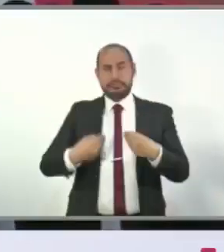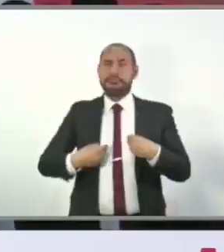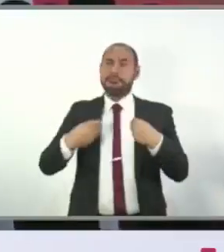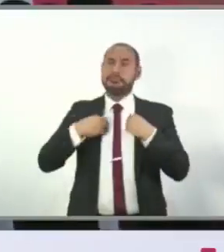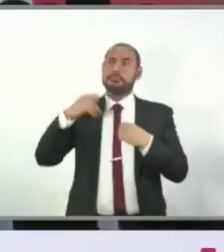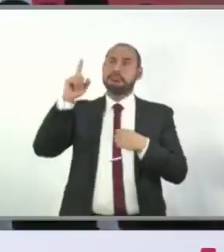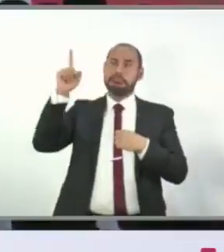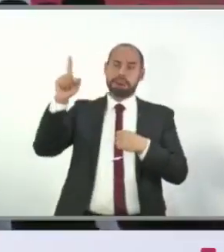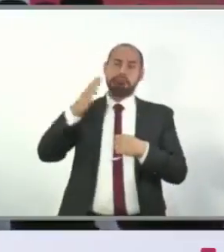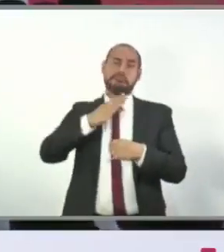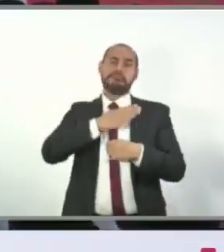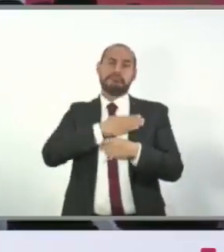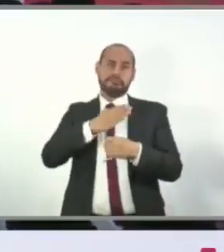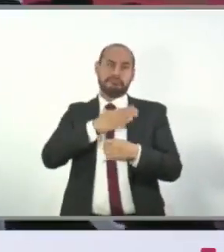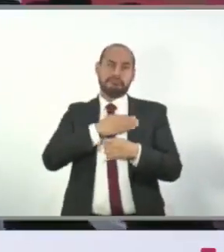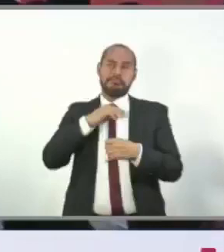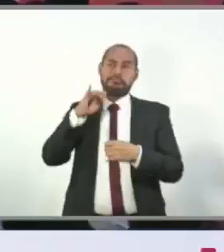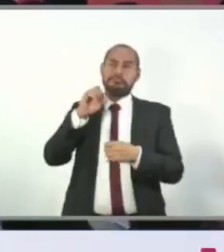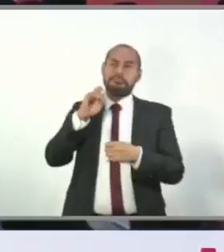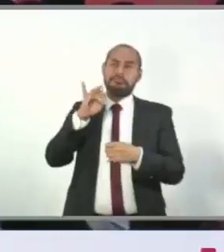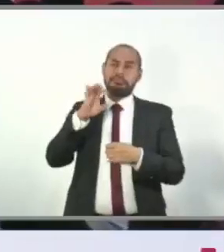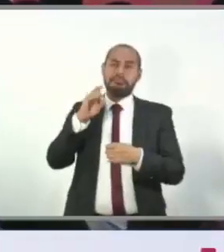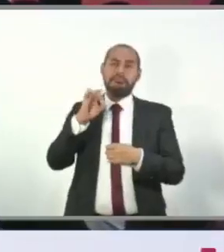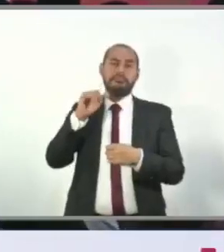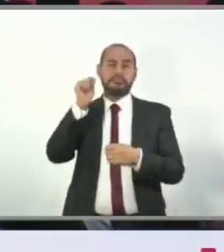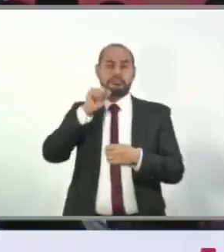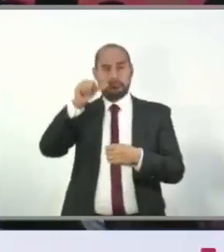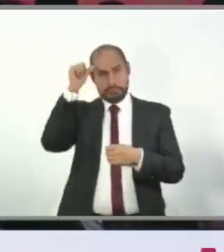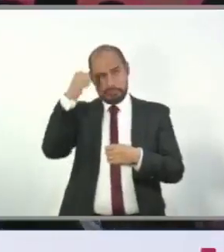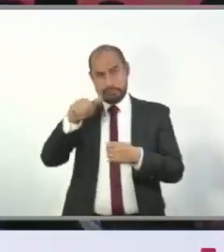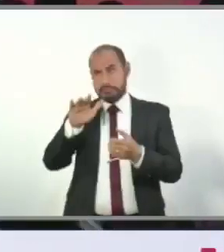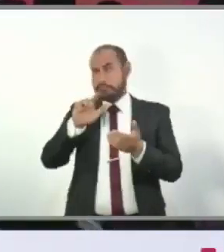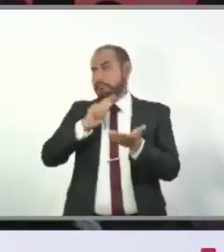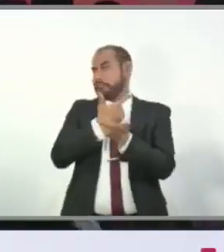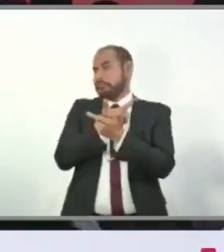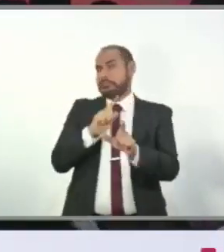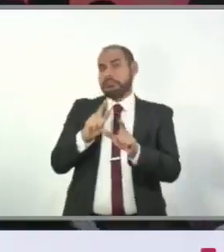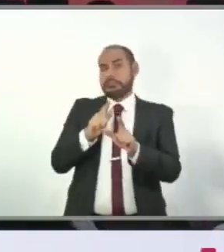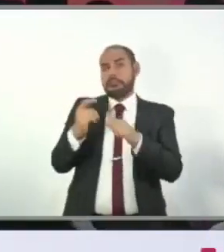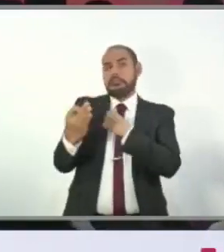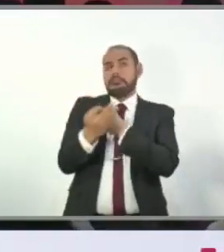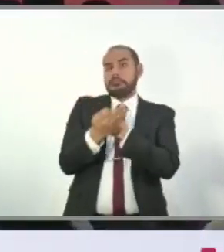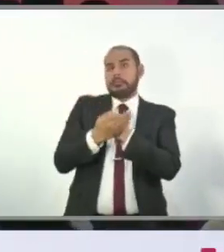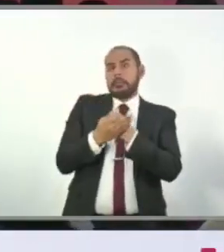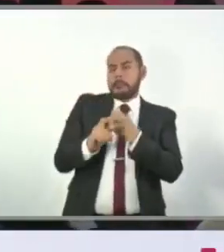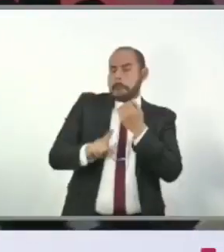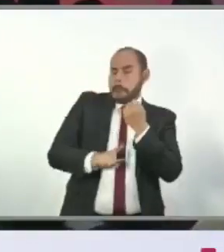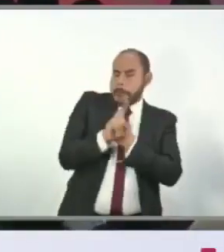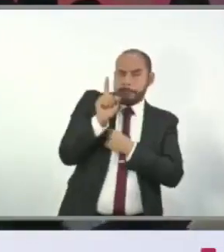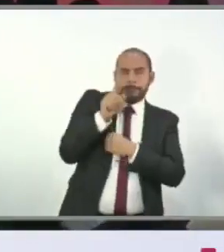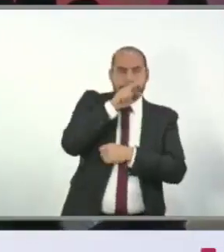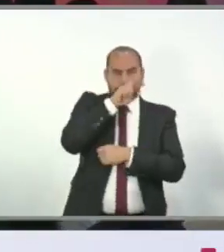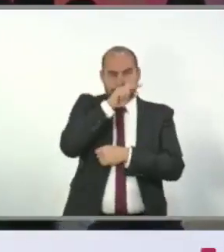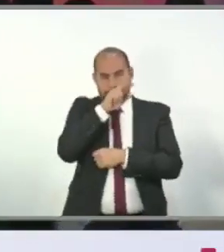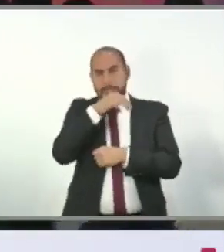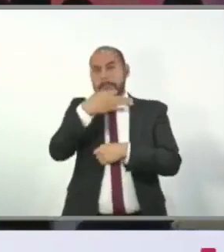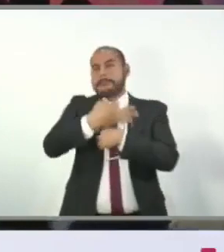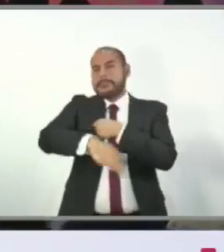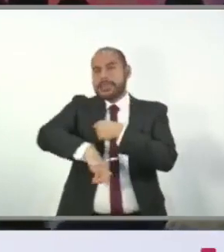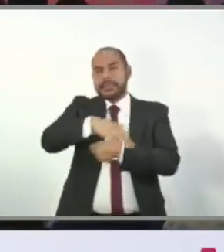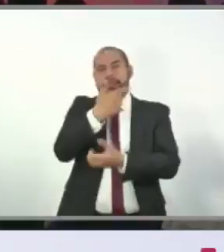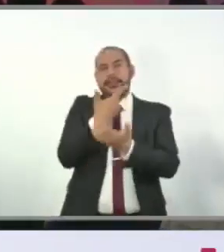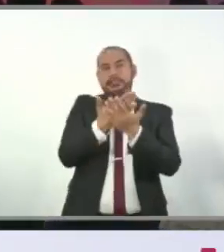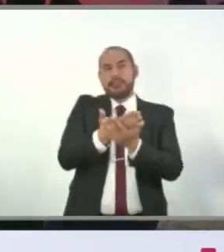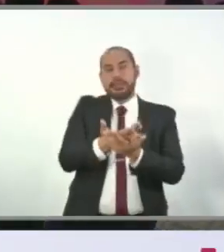misericordia, vivamos siempre libres de pecado y protegidos de toda perturbación, mientras esperamos